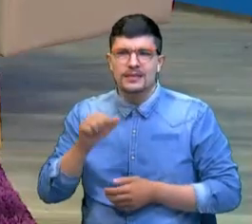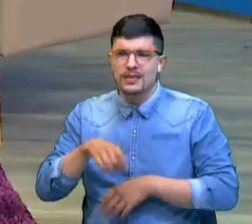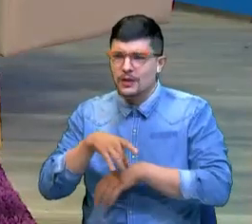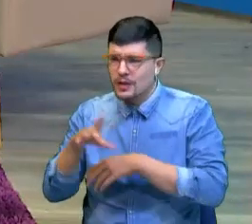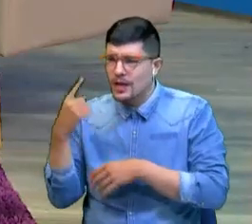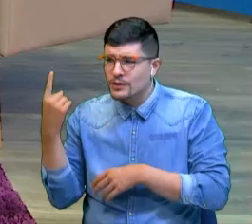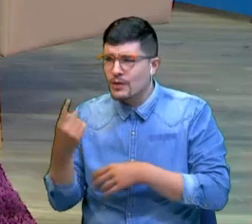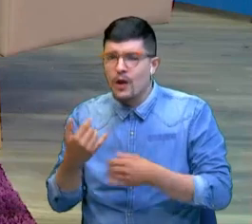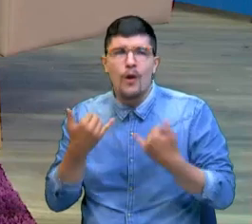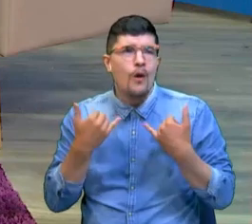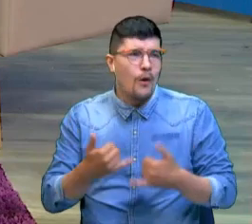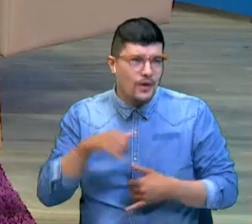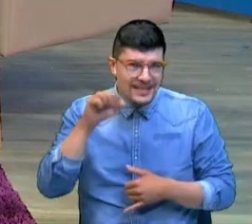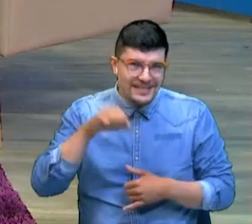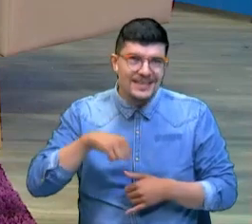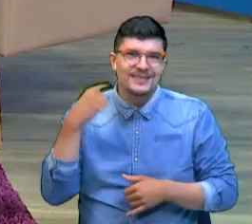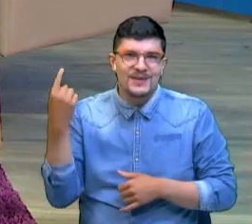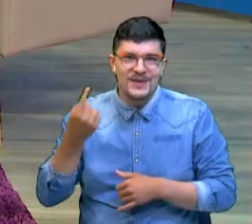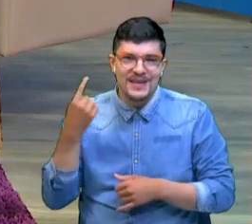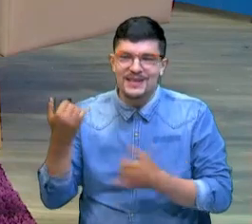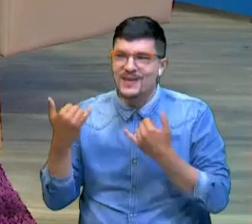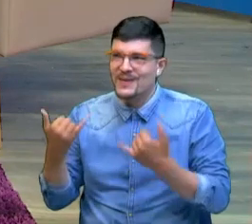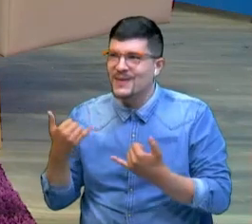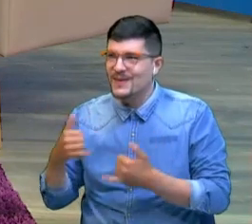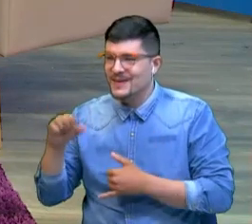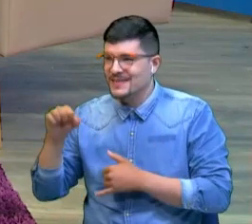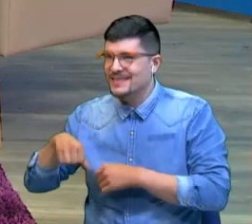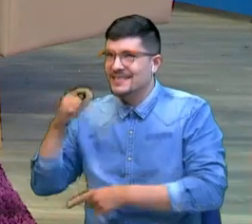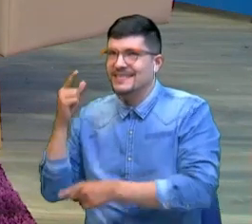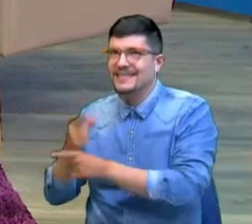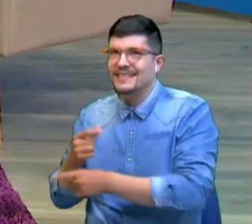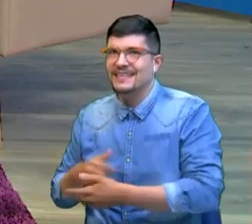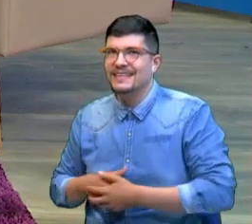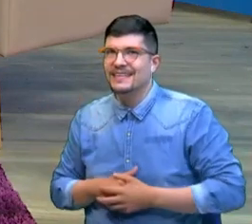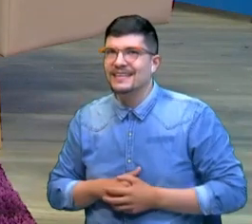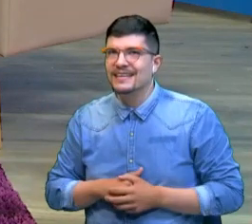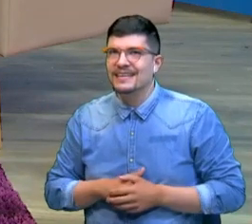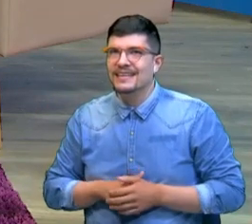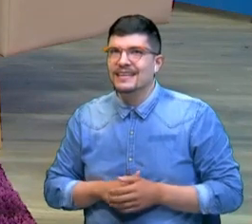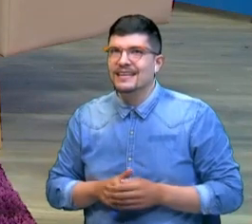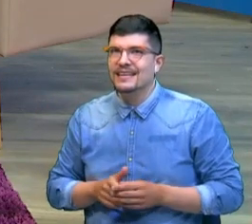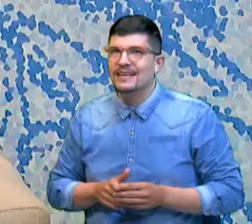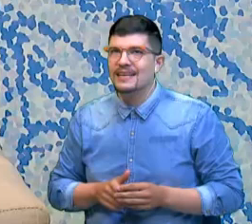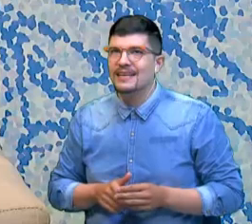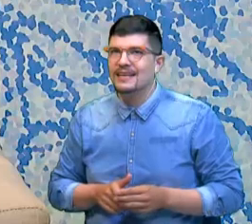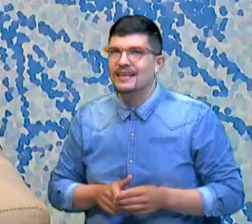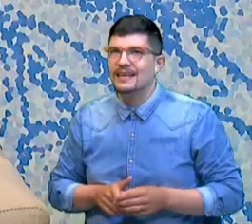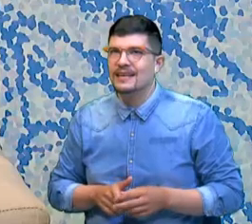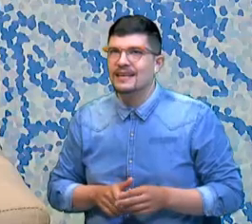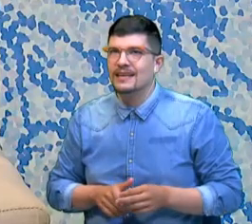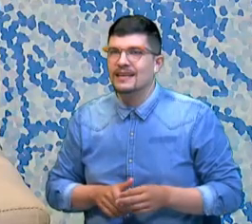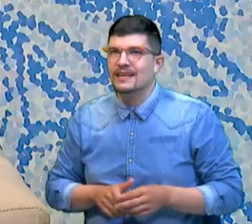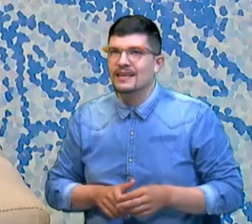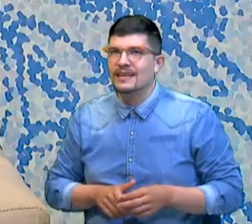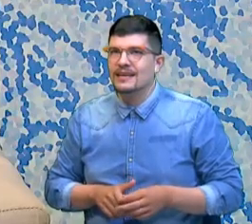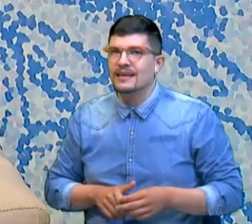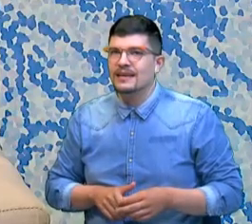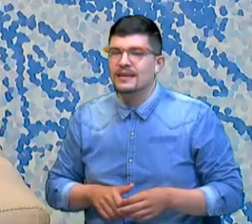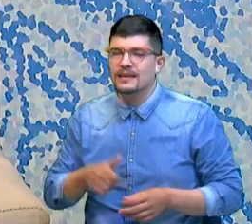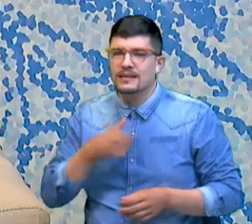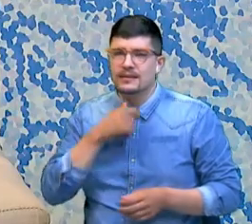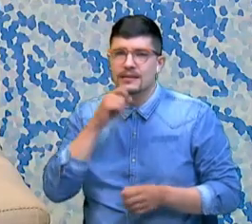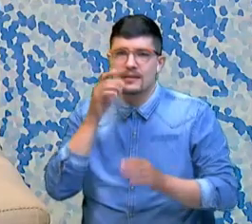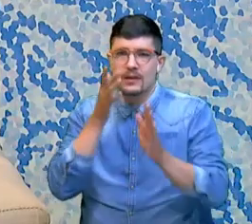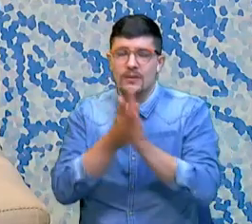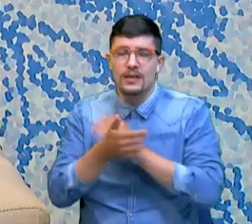solitos, ¿no? Nos dejaron solitos, sí, señor. Sí, señora. Cuéntenos, doña Flor, ¿cuál es su inquietud? Comentarles que tengo un hijo que